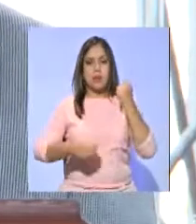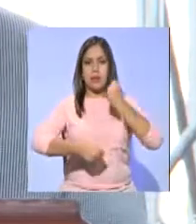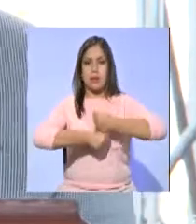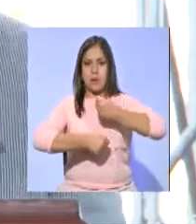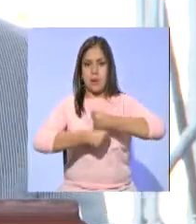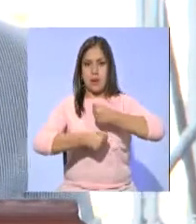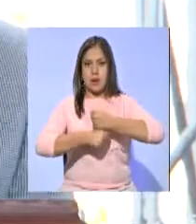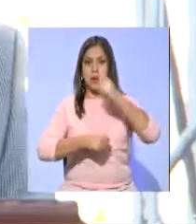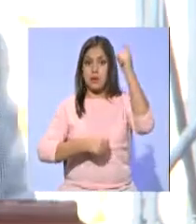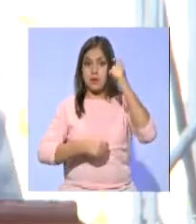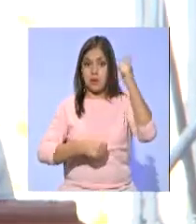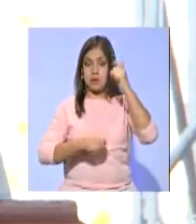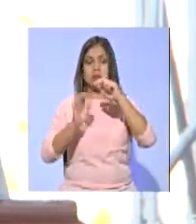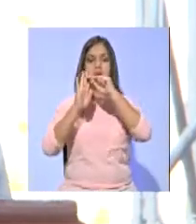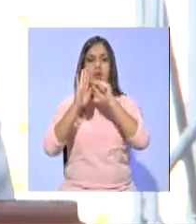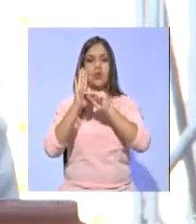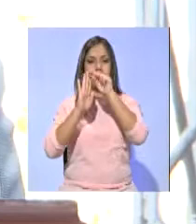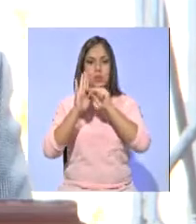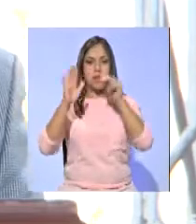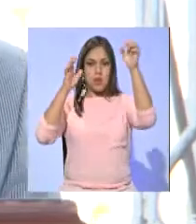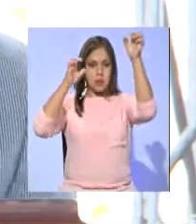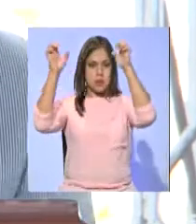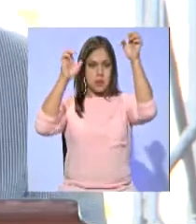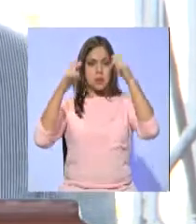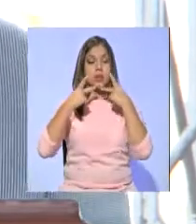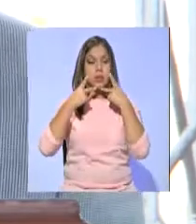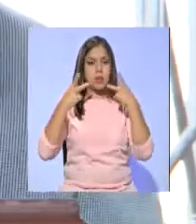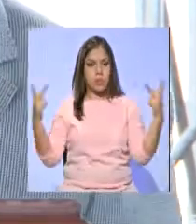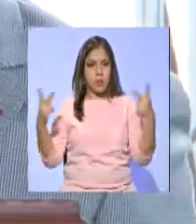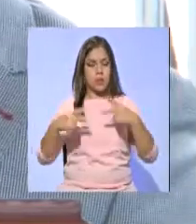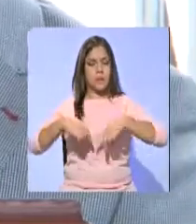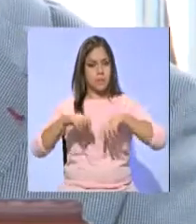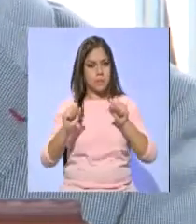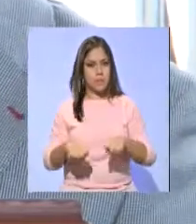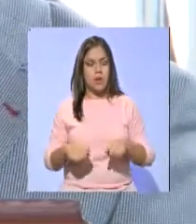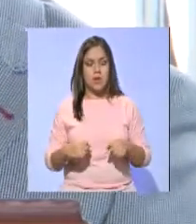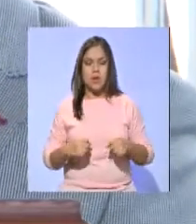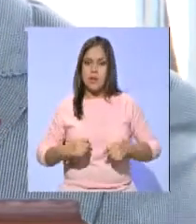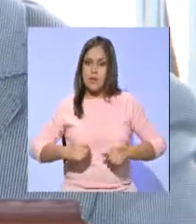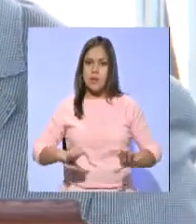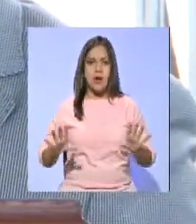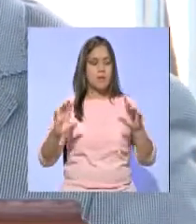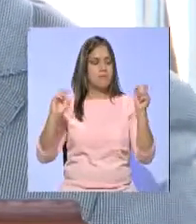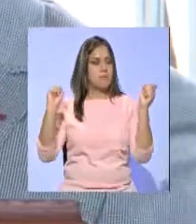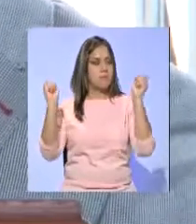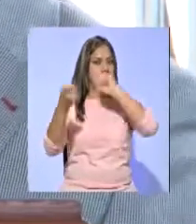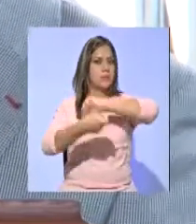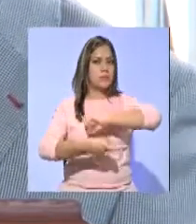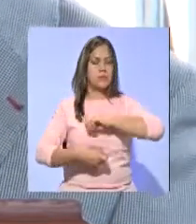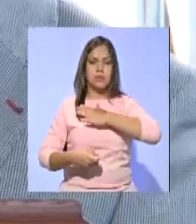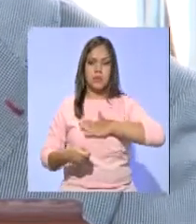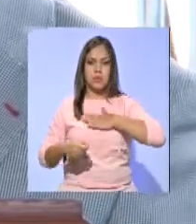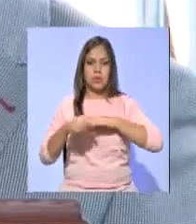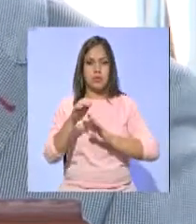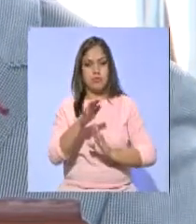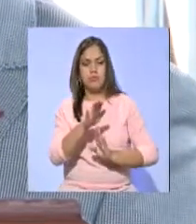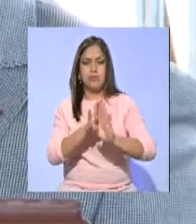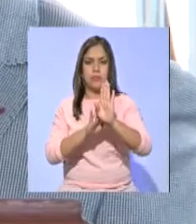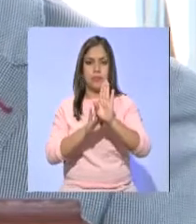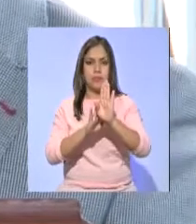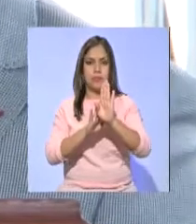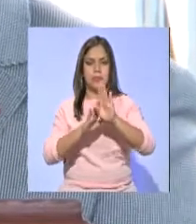de normativa y de política pública que de una vez por todas les permita dar el